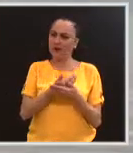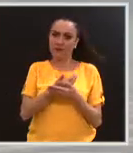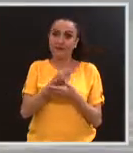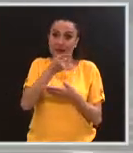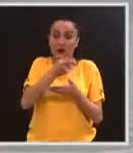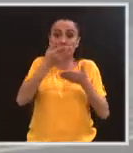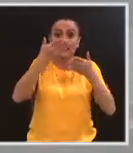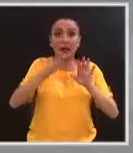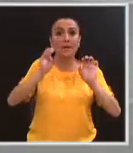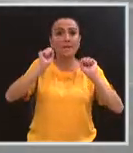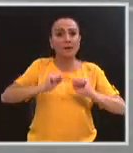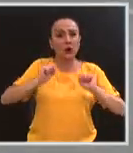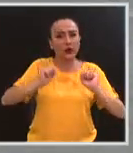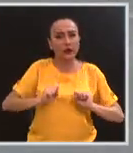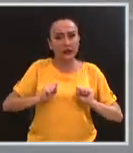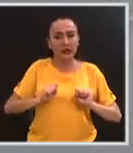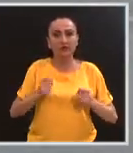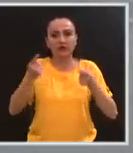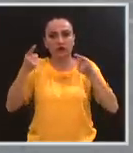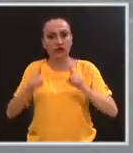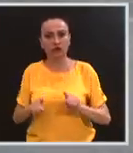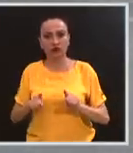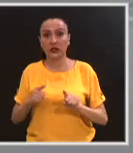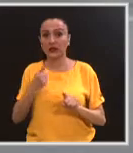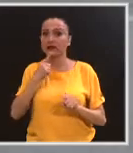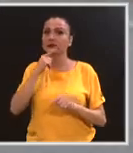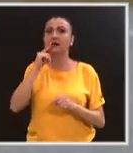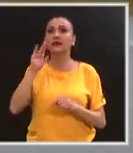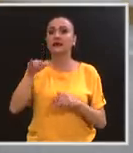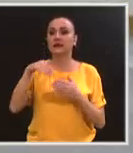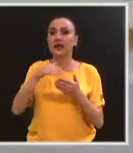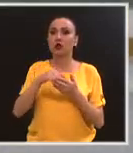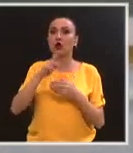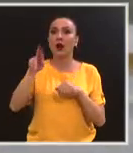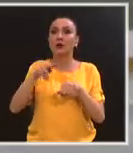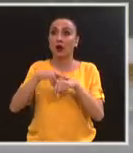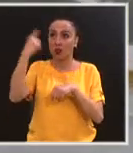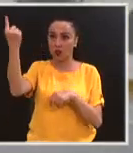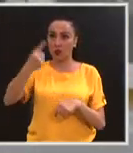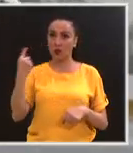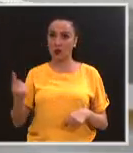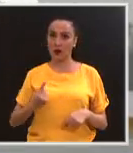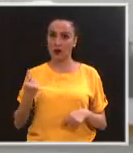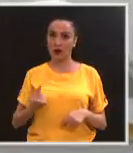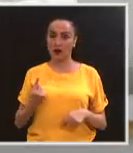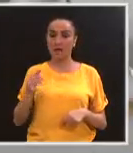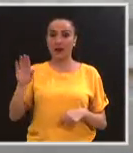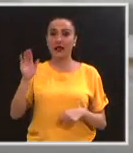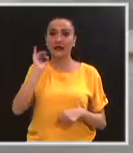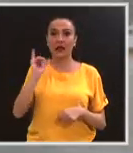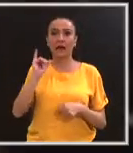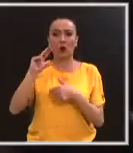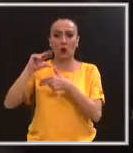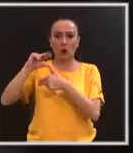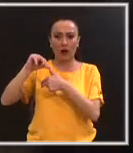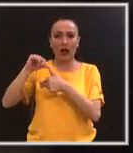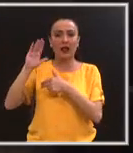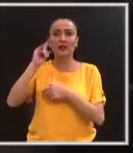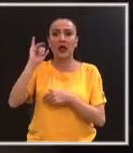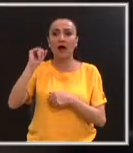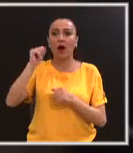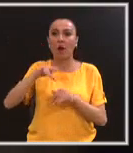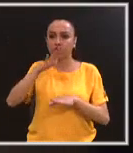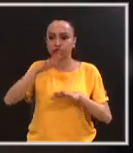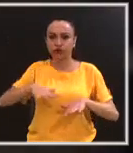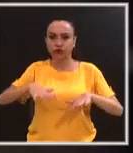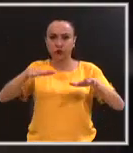sin embargo podría llegar a ocasionar según el Centro Nacional de Huracanes ya no así como el imn que llevarían a inundaciones en el